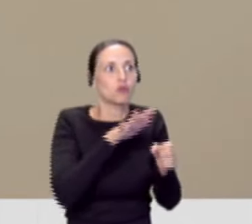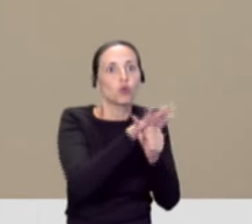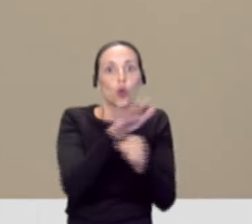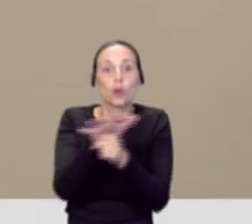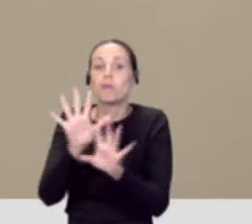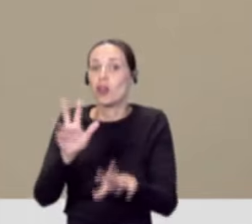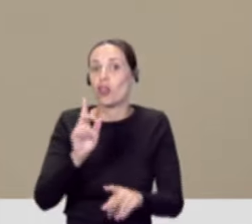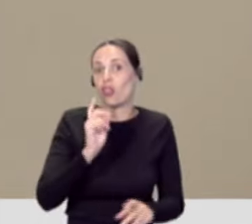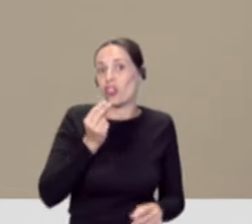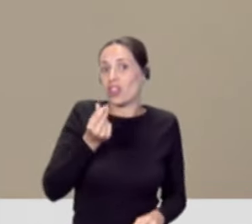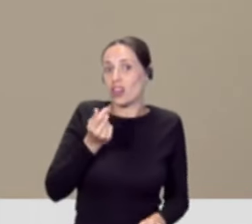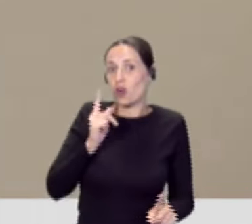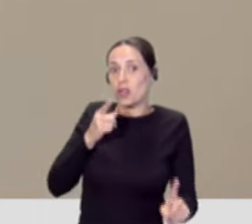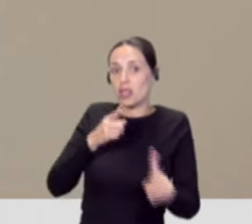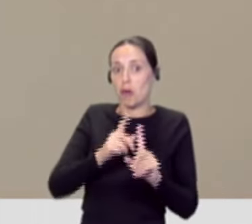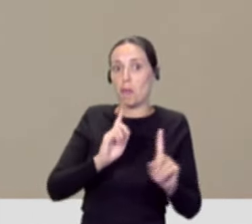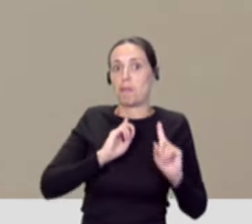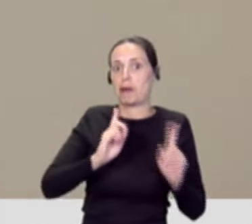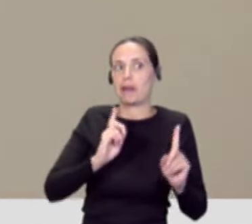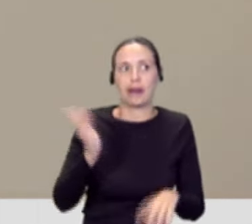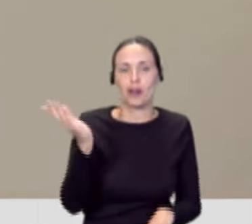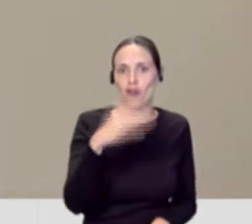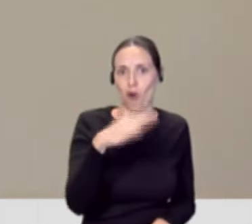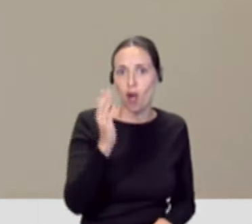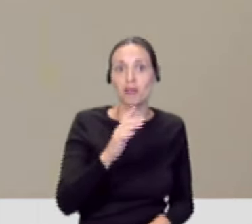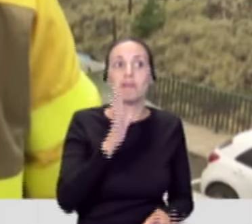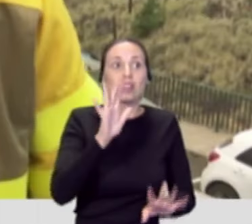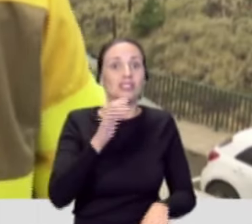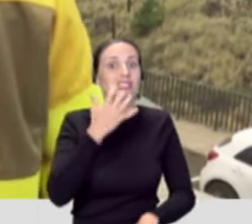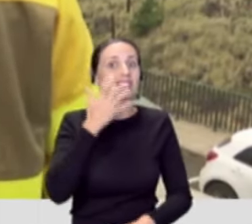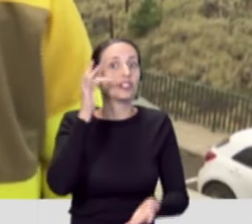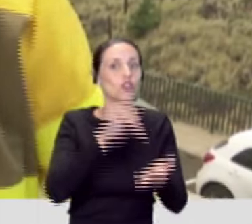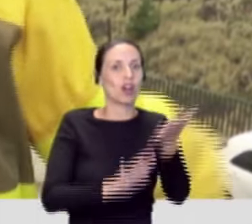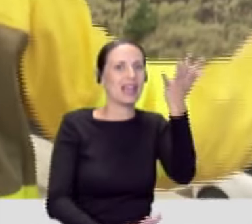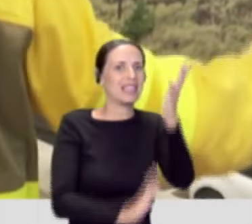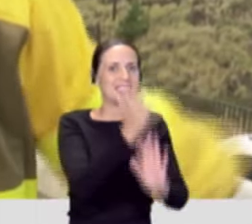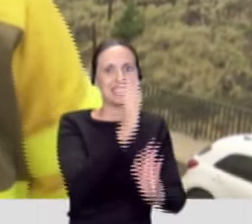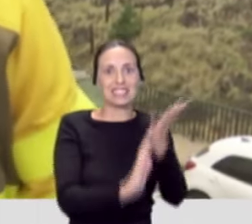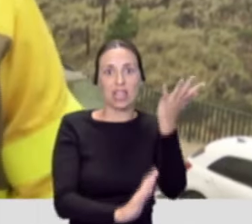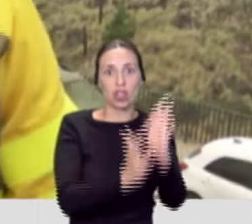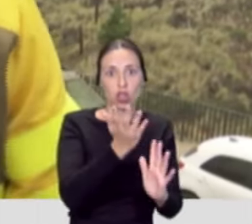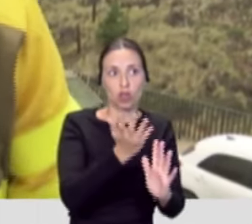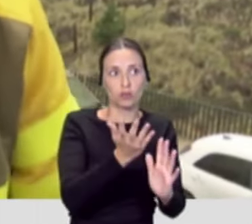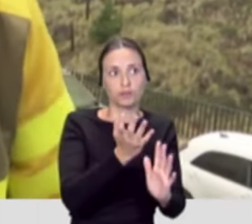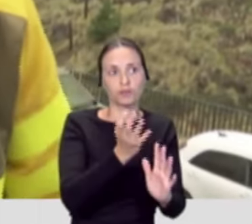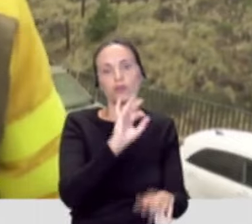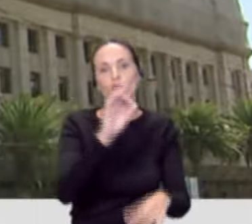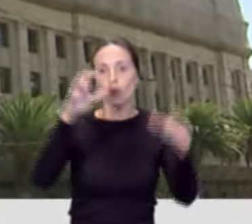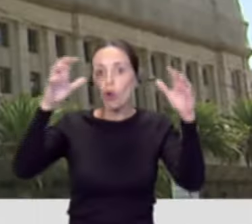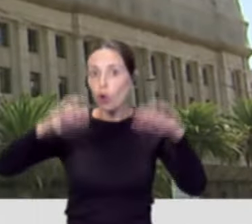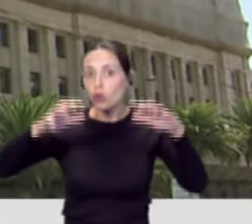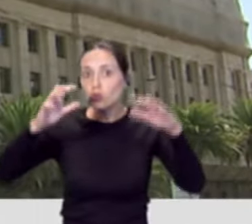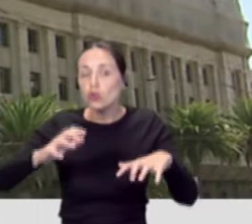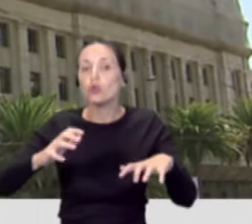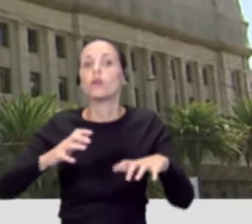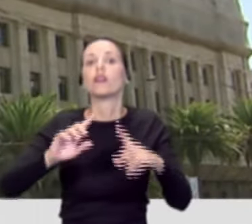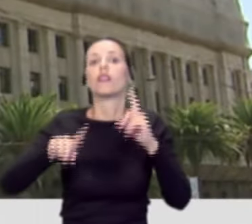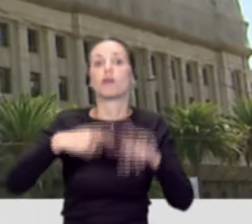y de pronto, después de un gran incendio, una catástrofe por grandes lluvias, viene dinero por cuestiones de emergencia,